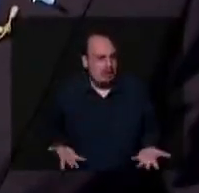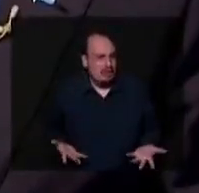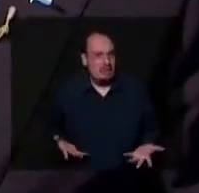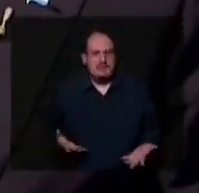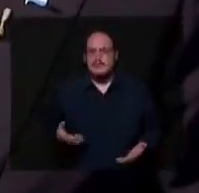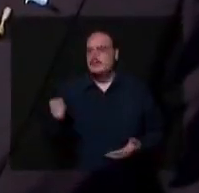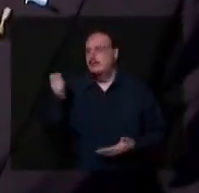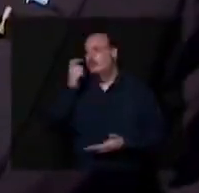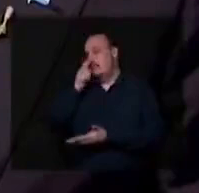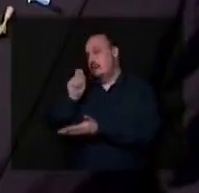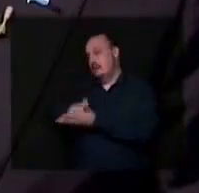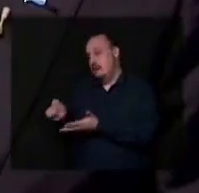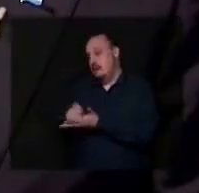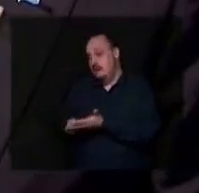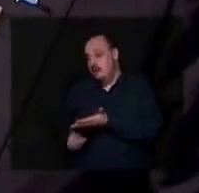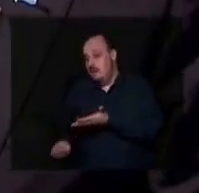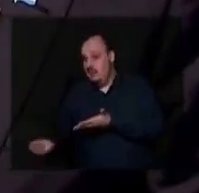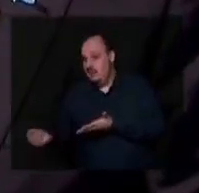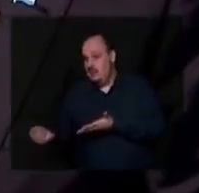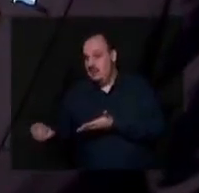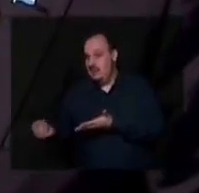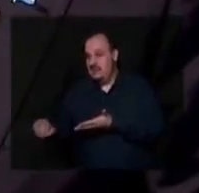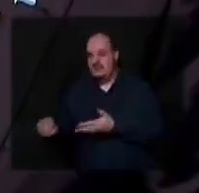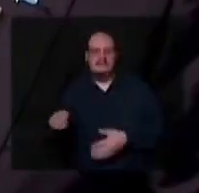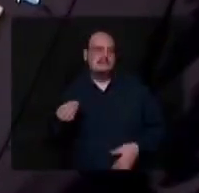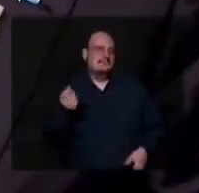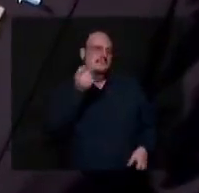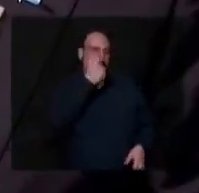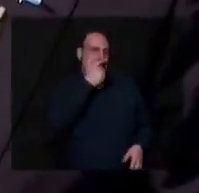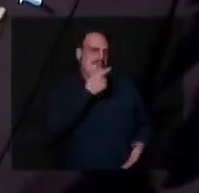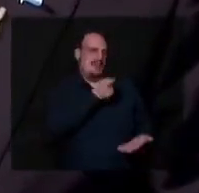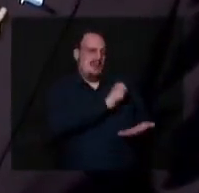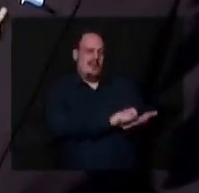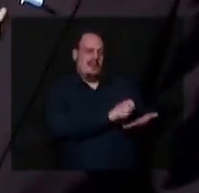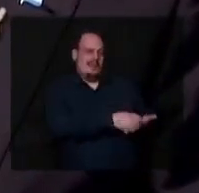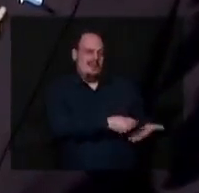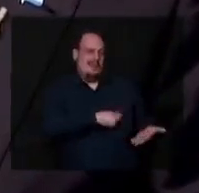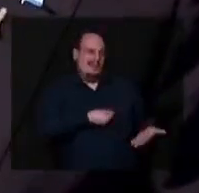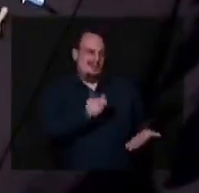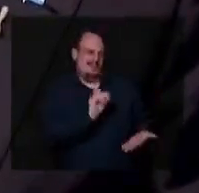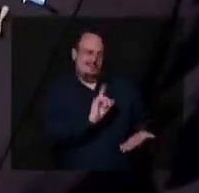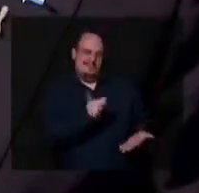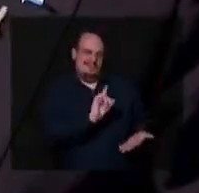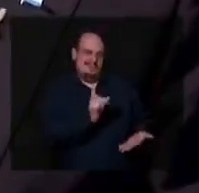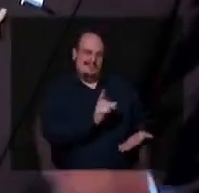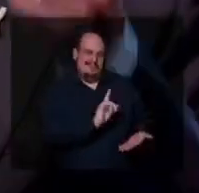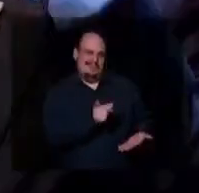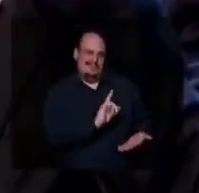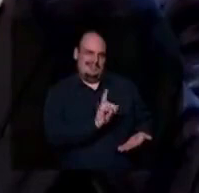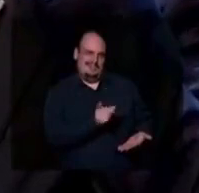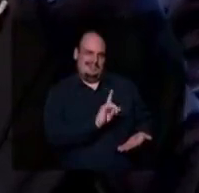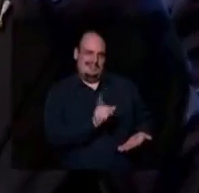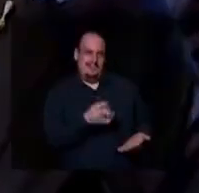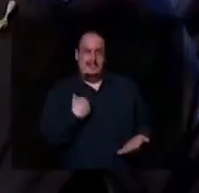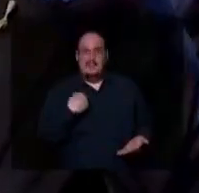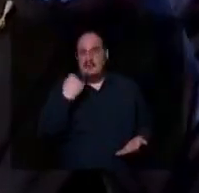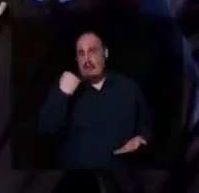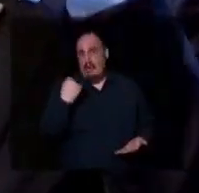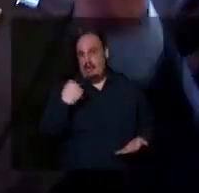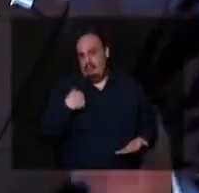a Sergio maa y te aclaro eh lo hago desde el disenso porque a mí a quienes voté